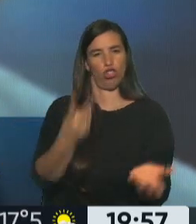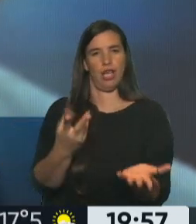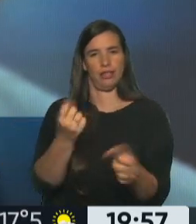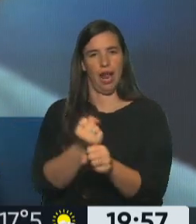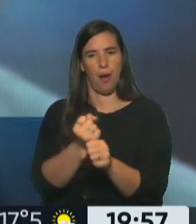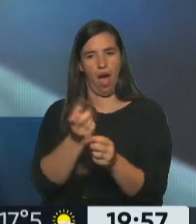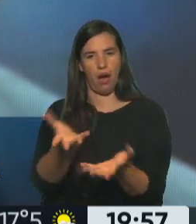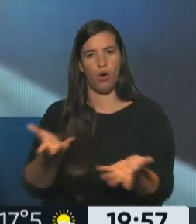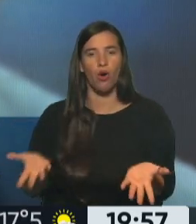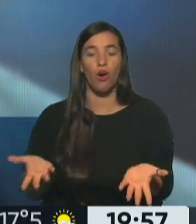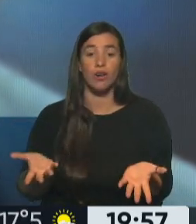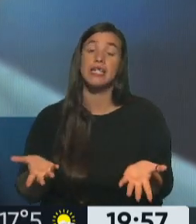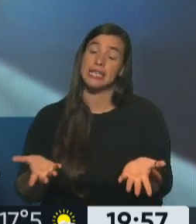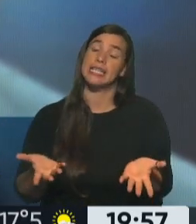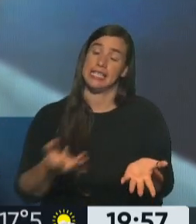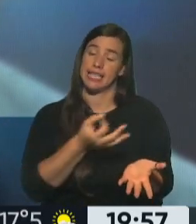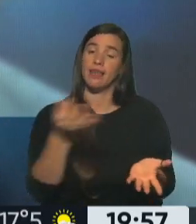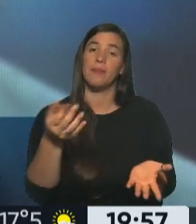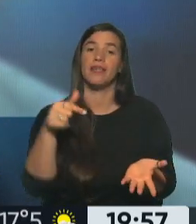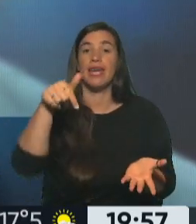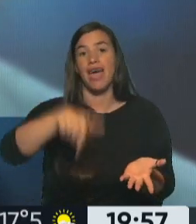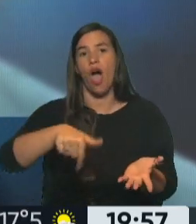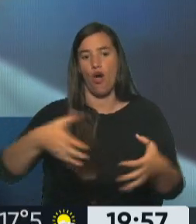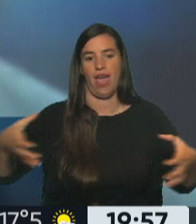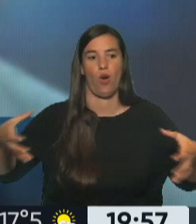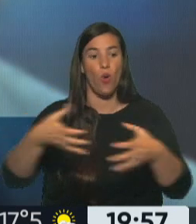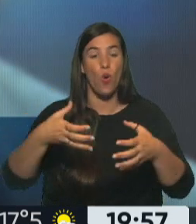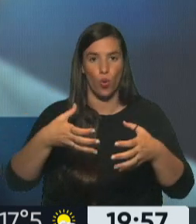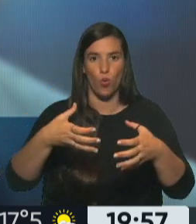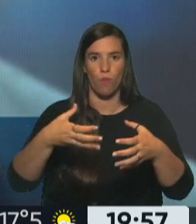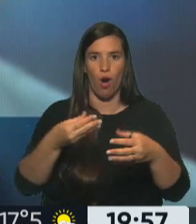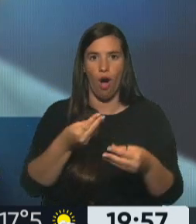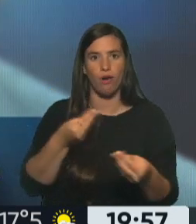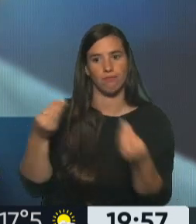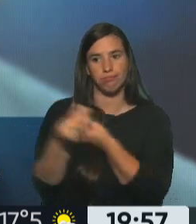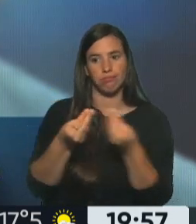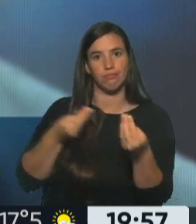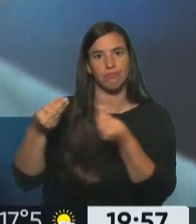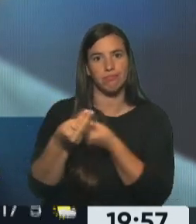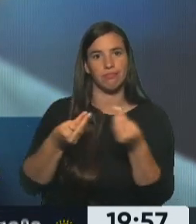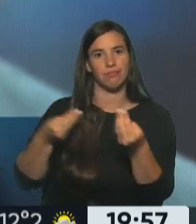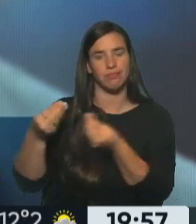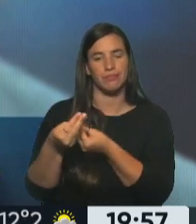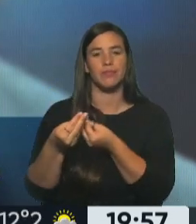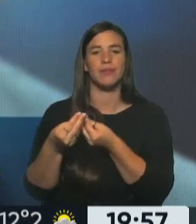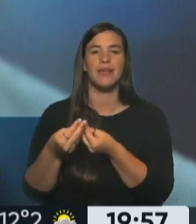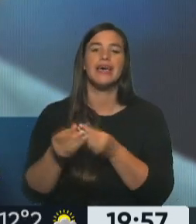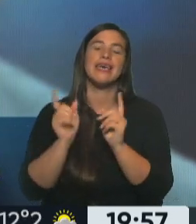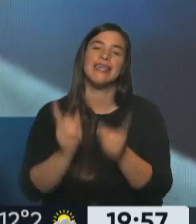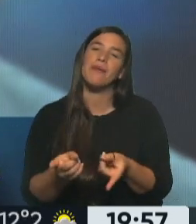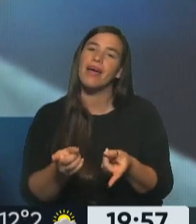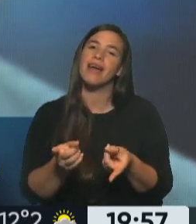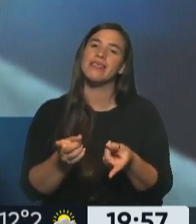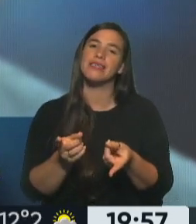ahora es renovar un poco el gabinete que decíamos, además, para cerrar, abiertamente gay. Y esto se destaca justamente en un